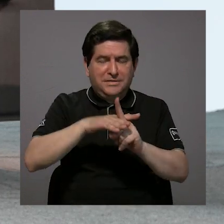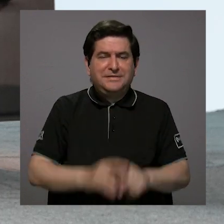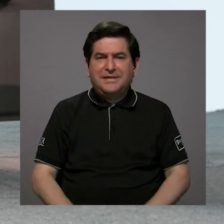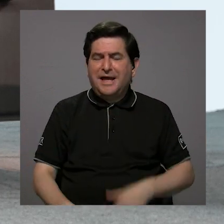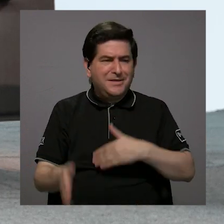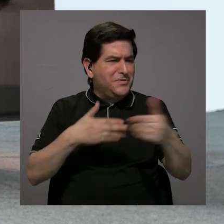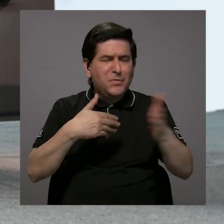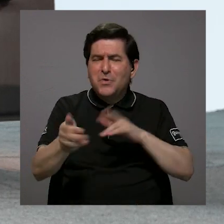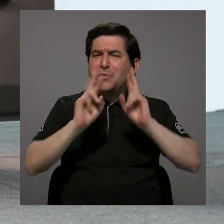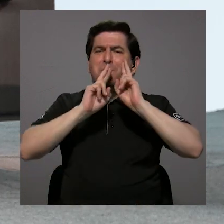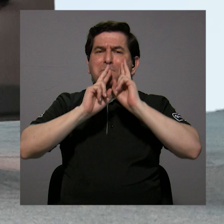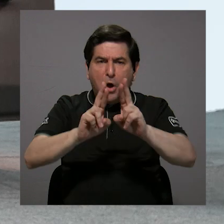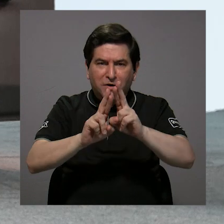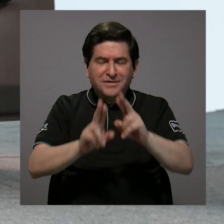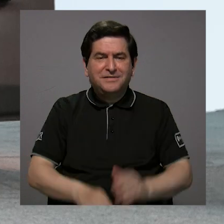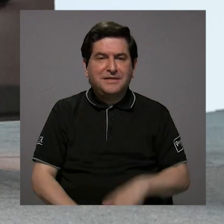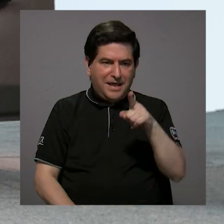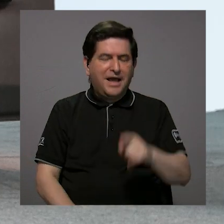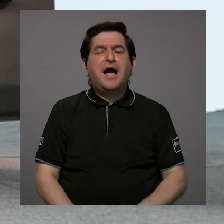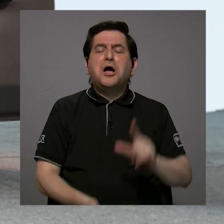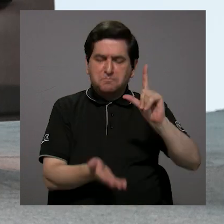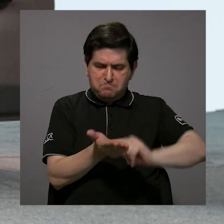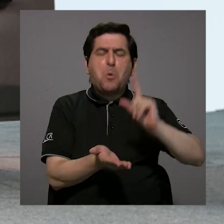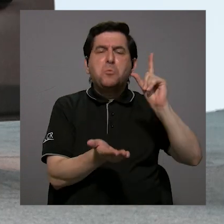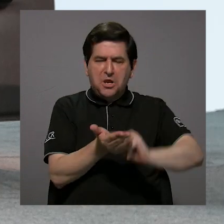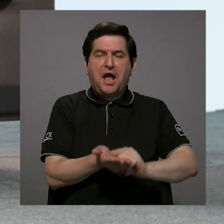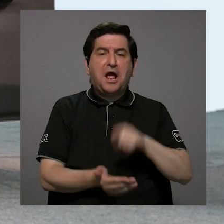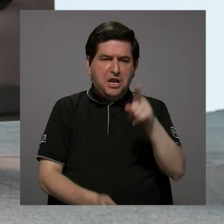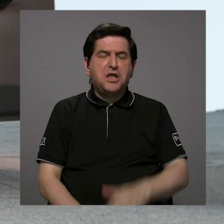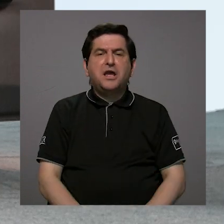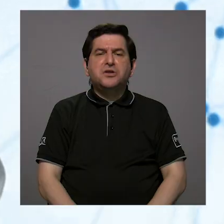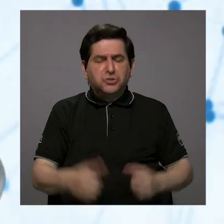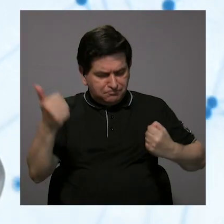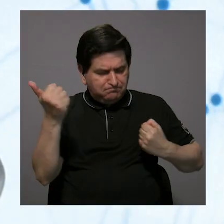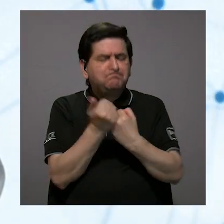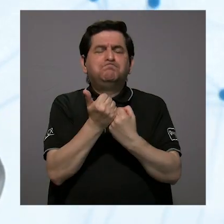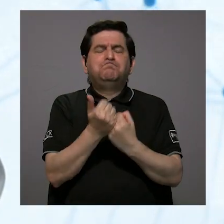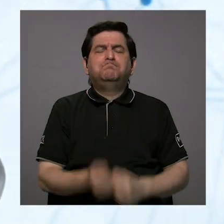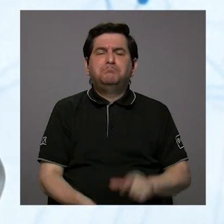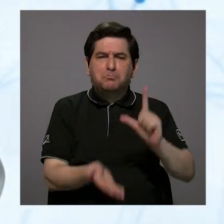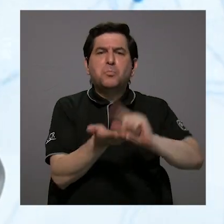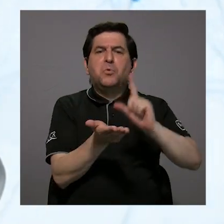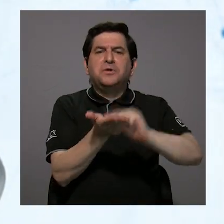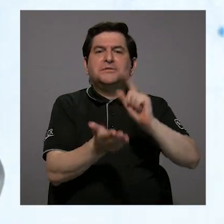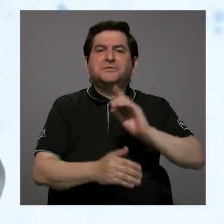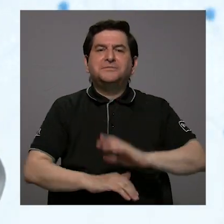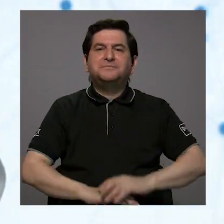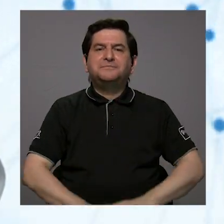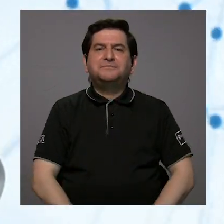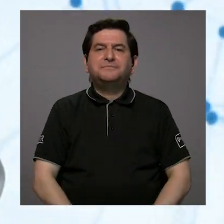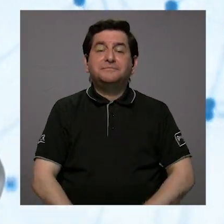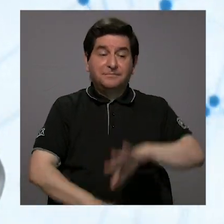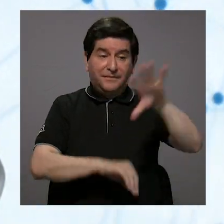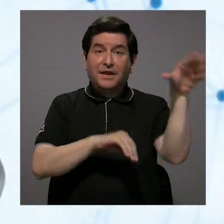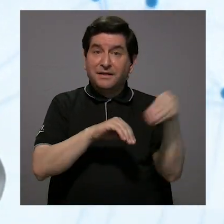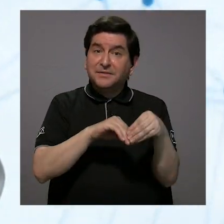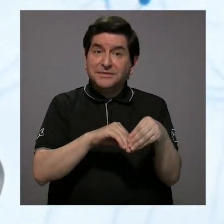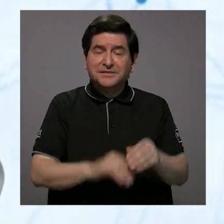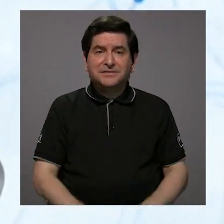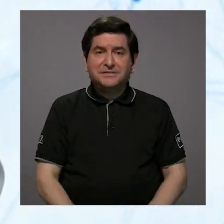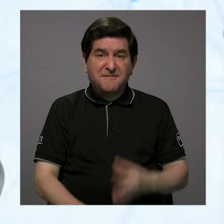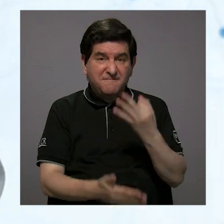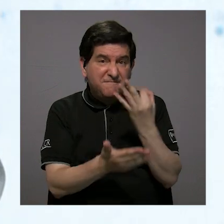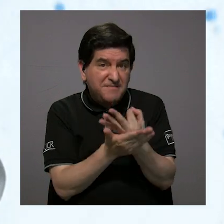salga, independientemente del resultado, se va a publicar y ellos van a respaldar la publicación y todo esto.